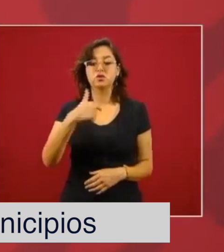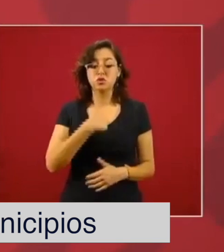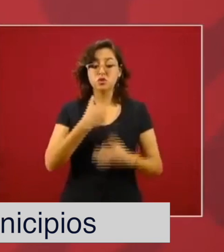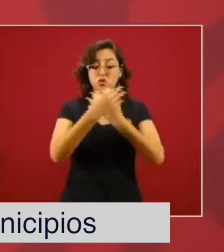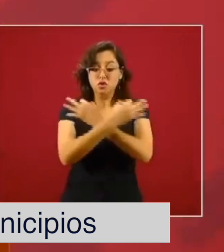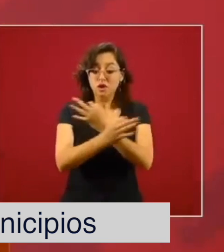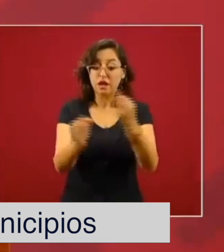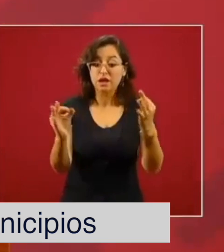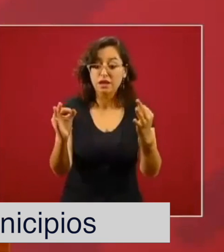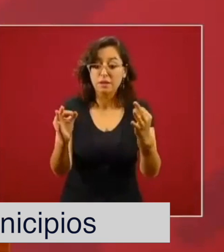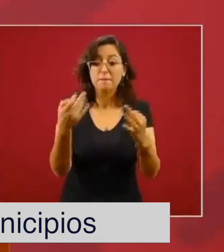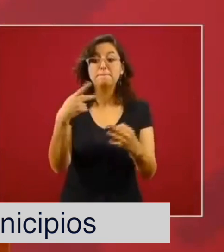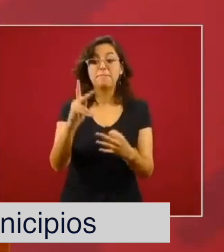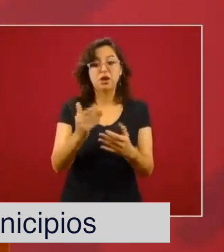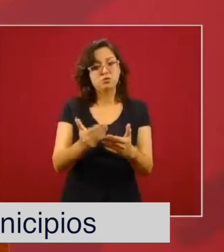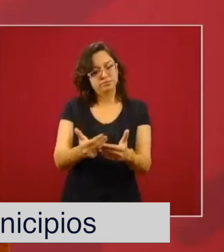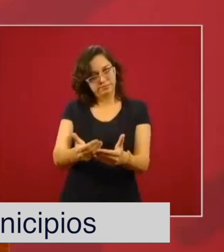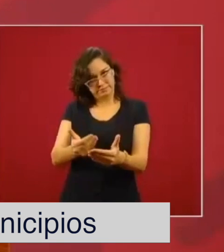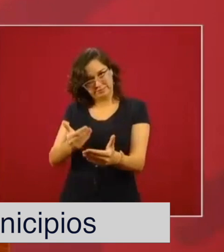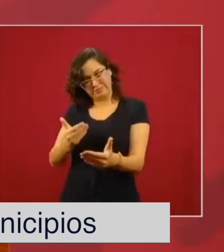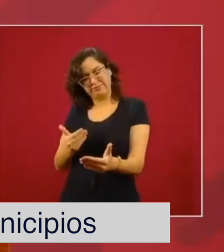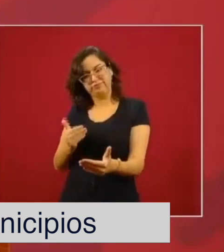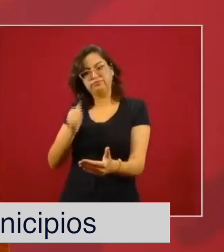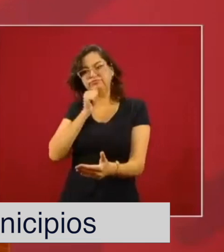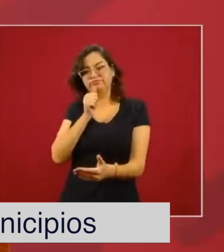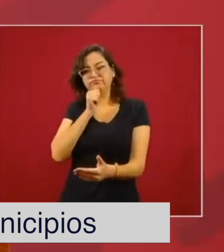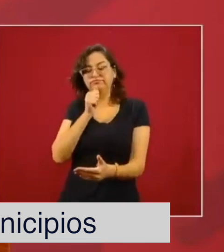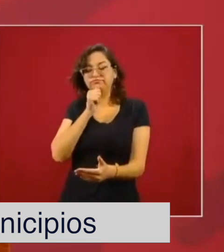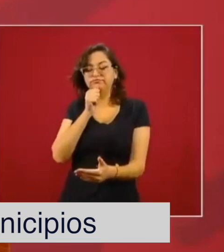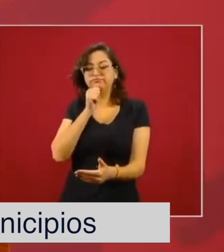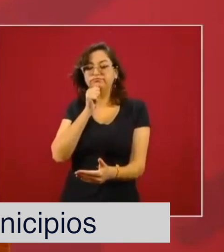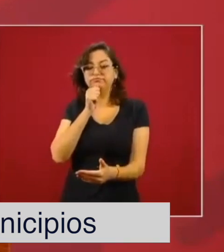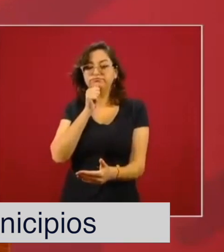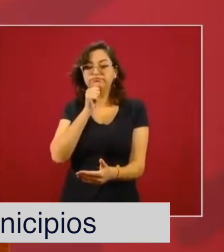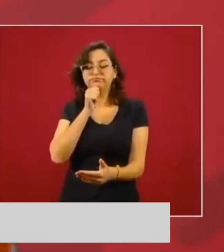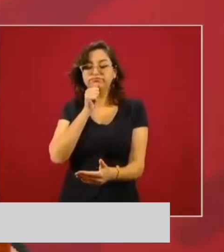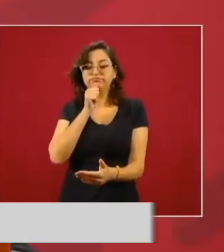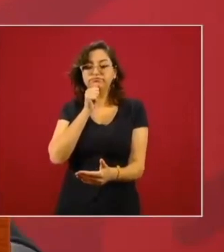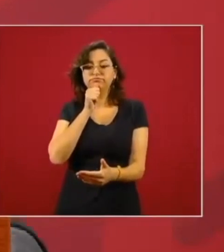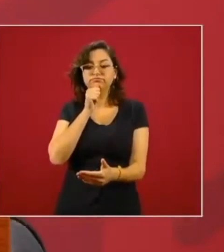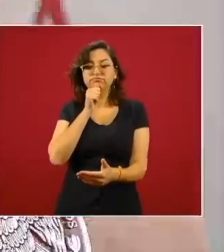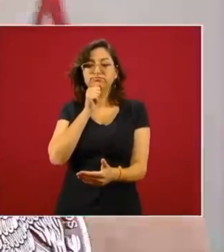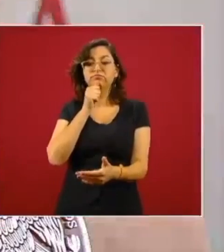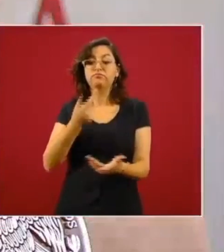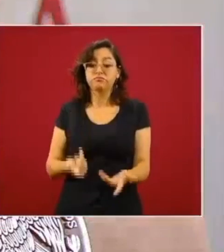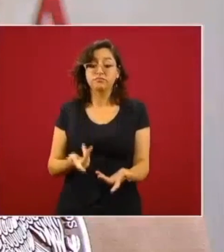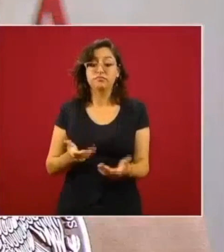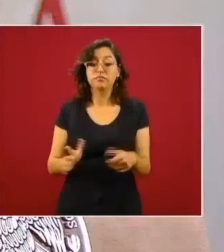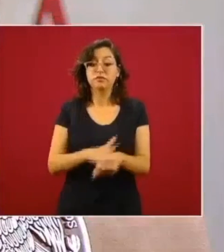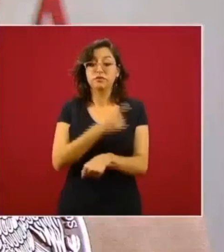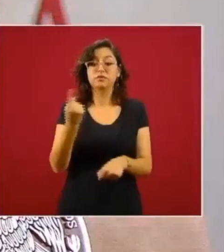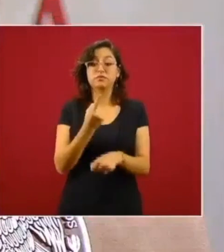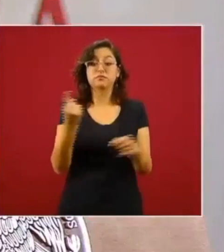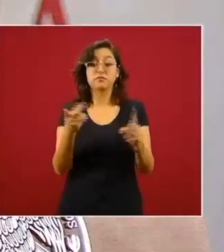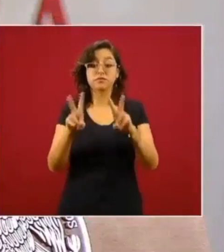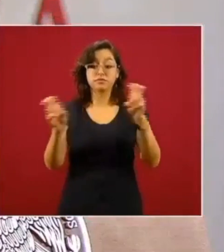hasta que las autoridades de salud lo indicaran. El presidente López Obrador también se mostró optimista con respecto al progreso